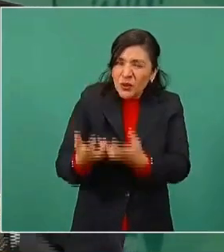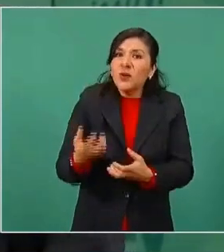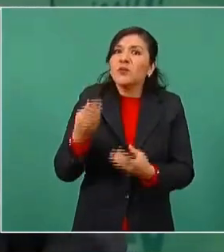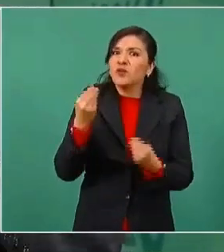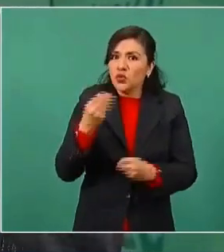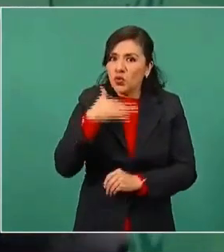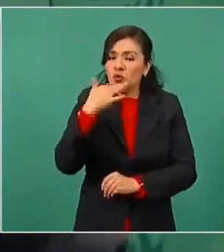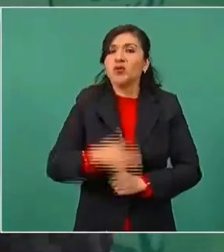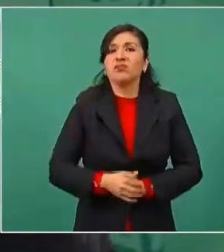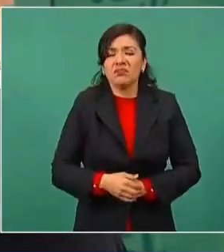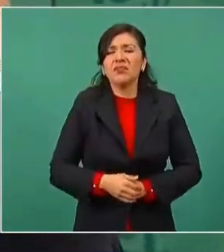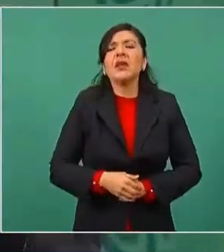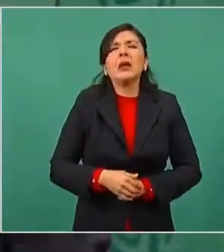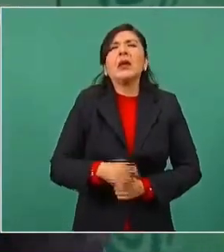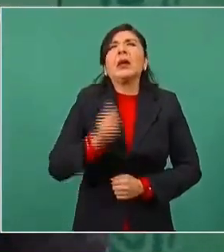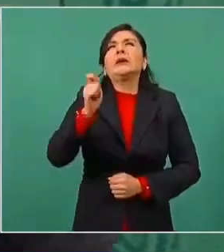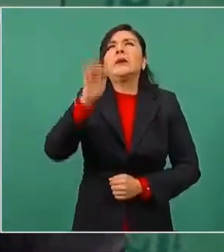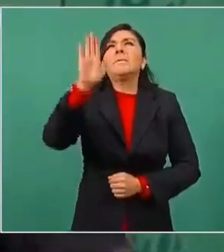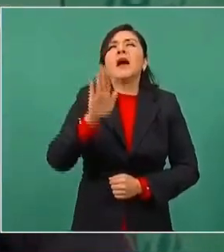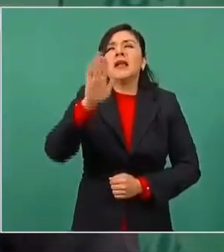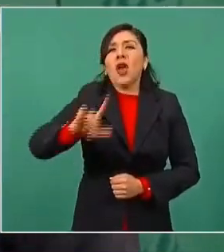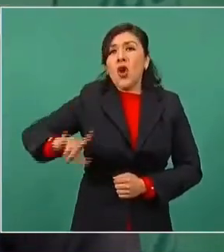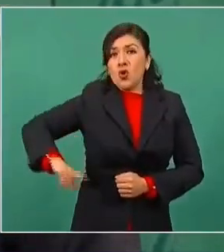El gobierno era sinónimo de corrupción.